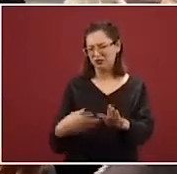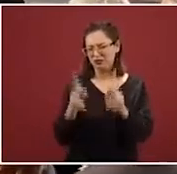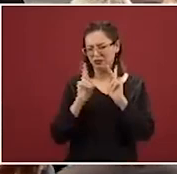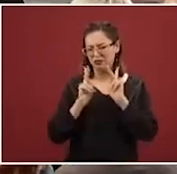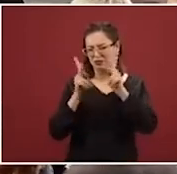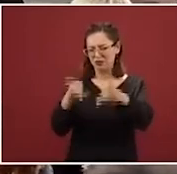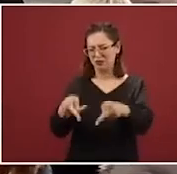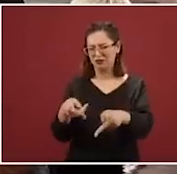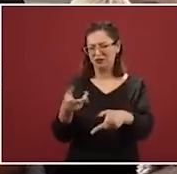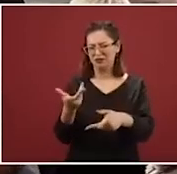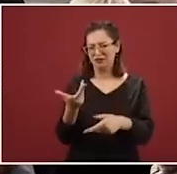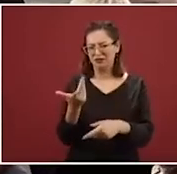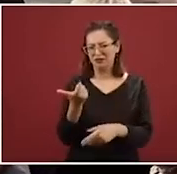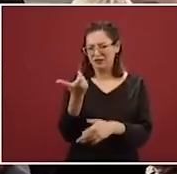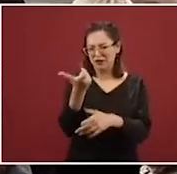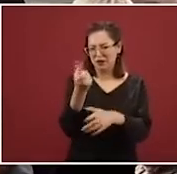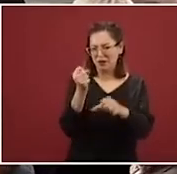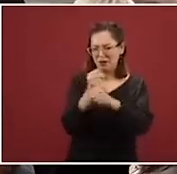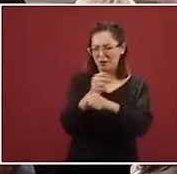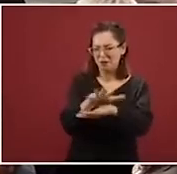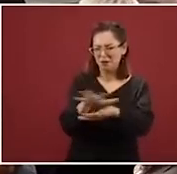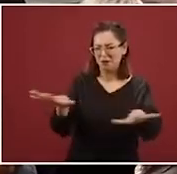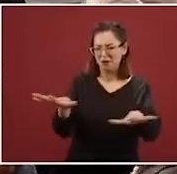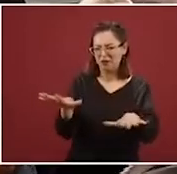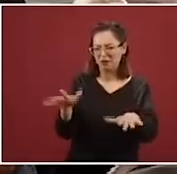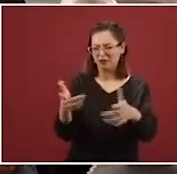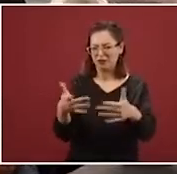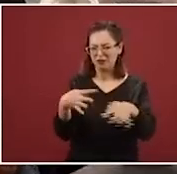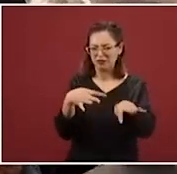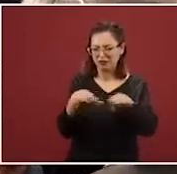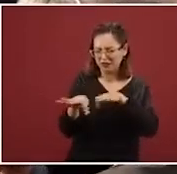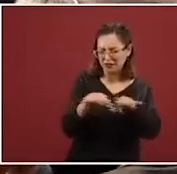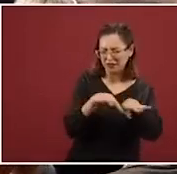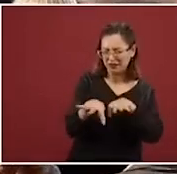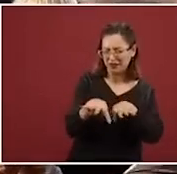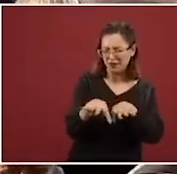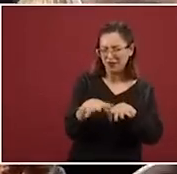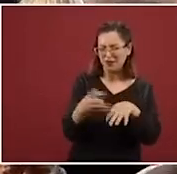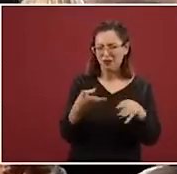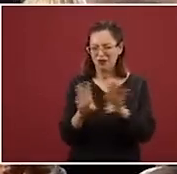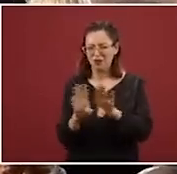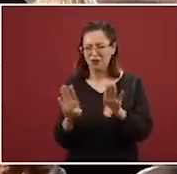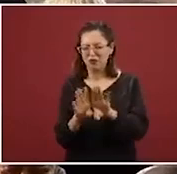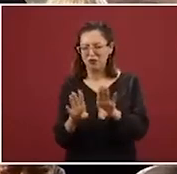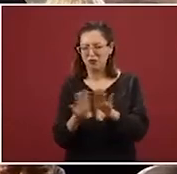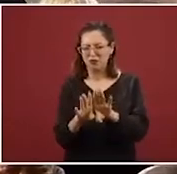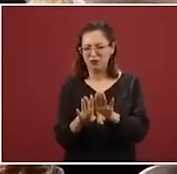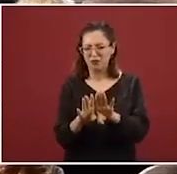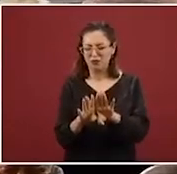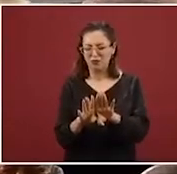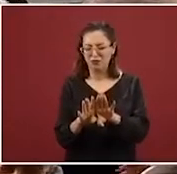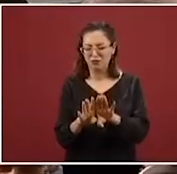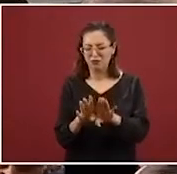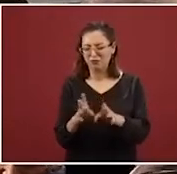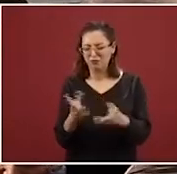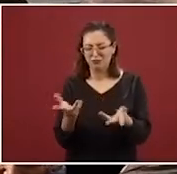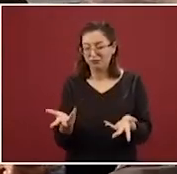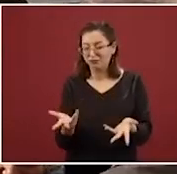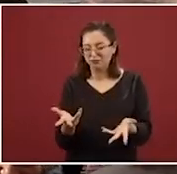cuantificar, más allá de los empleos directos e indirectos, y es un criterio muy importante para la eficiencia de la asignación del gasto público.